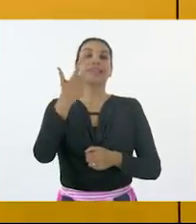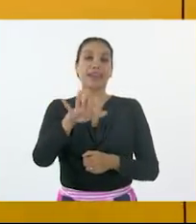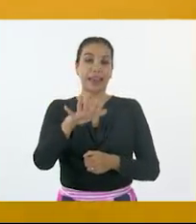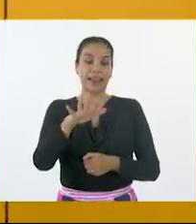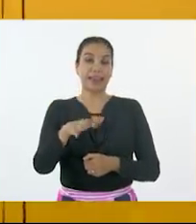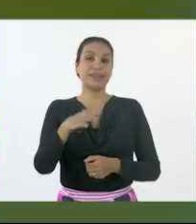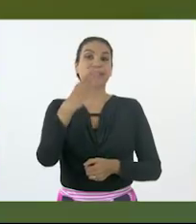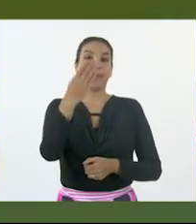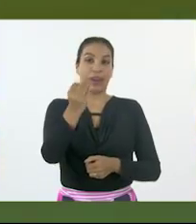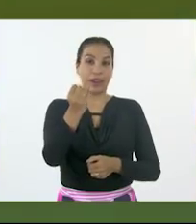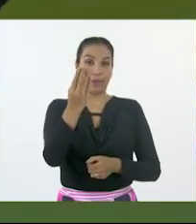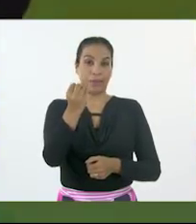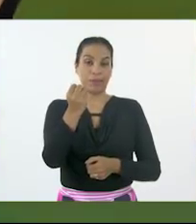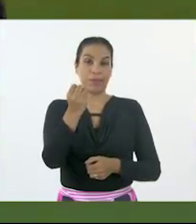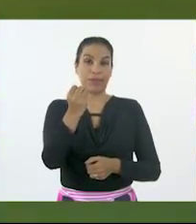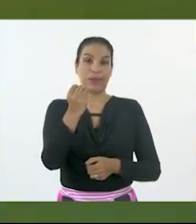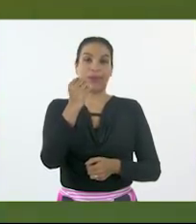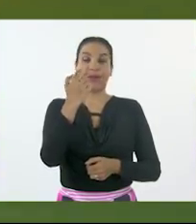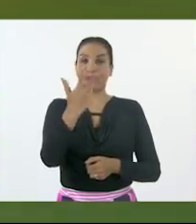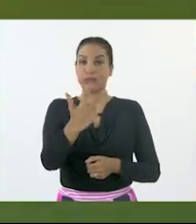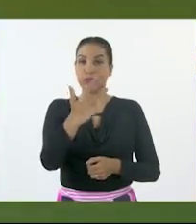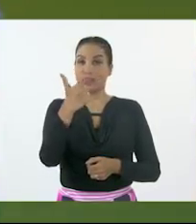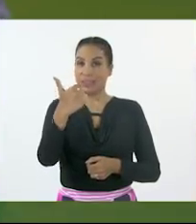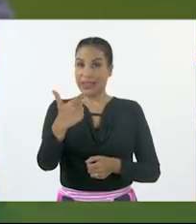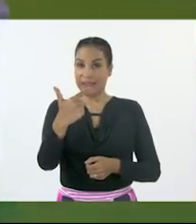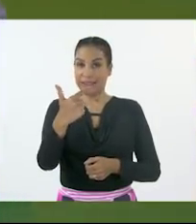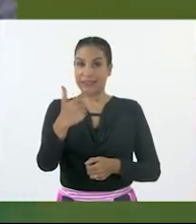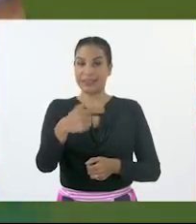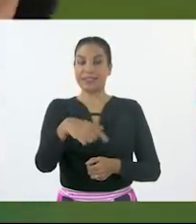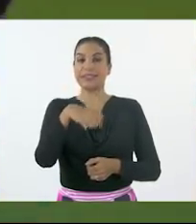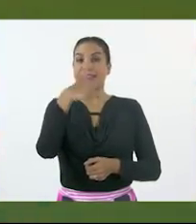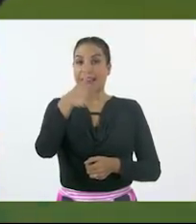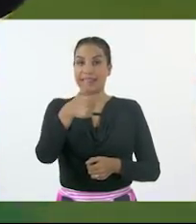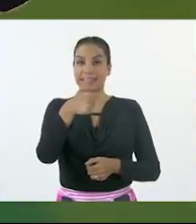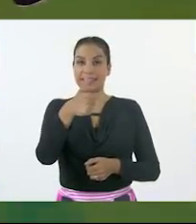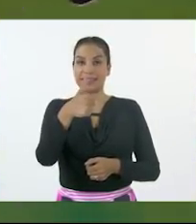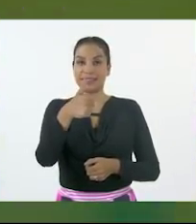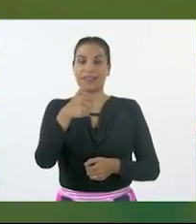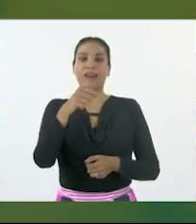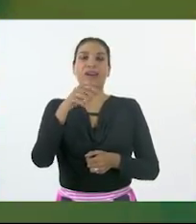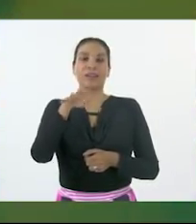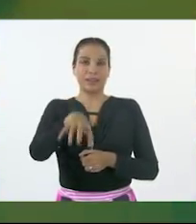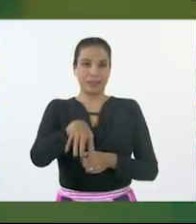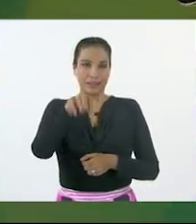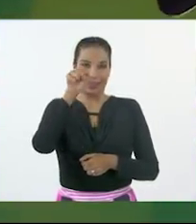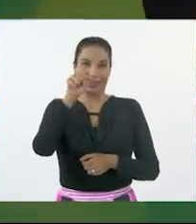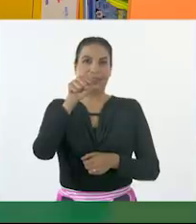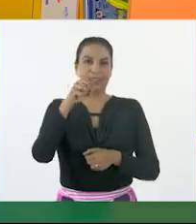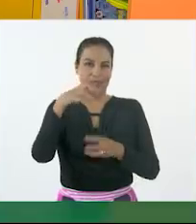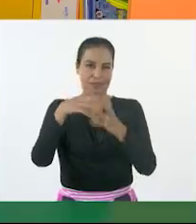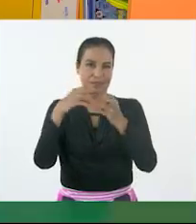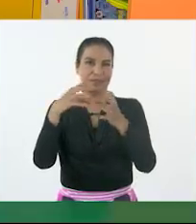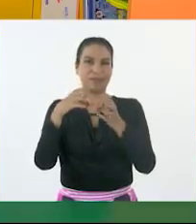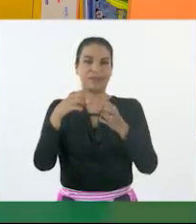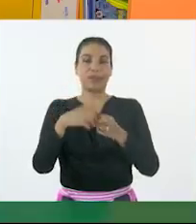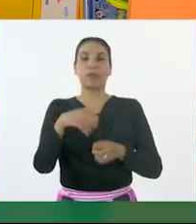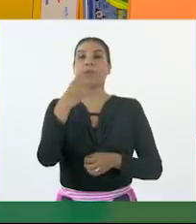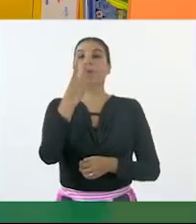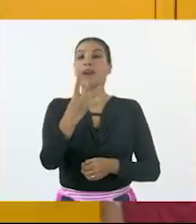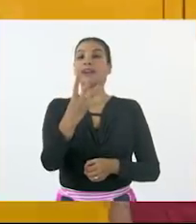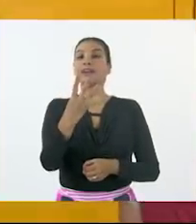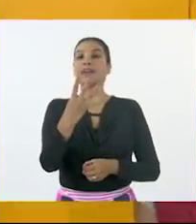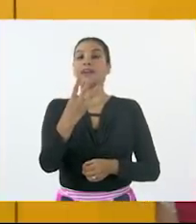10, 9, 8, 7, 6. Voy a recoger mi teja.